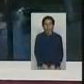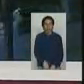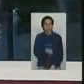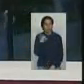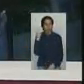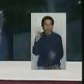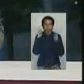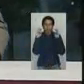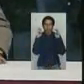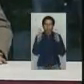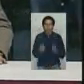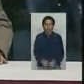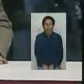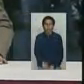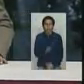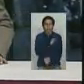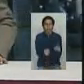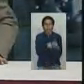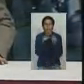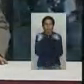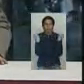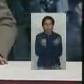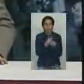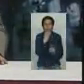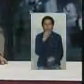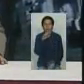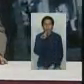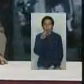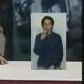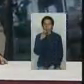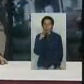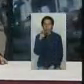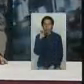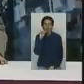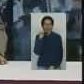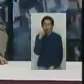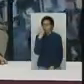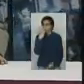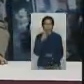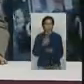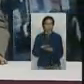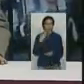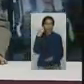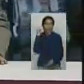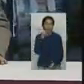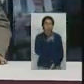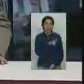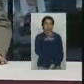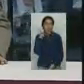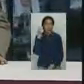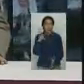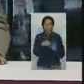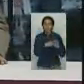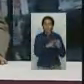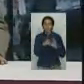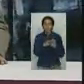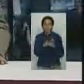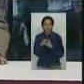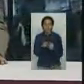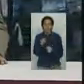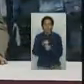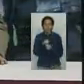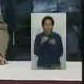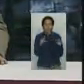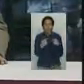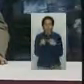Pasamos a otro tema. La asambleísta departamental Claudia Bravo ha lamentado las más de 37 renuncias en